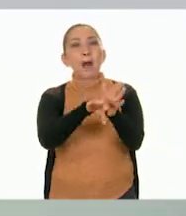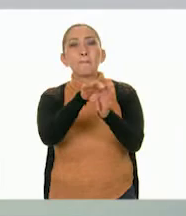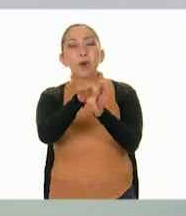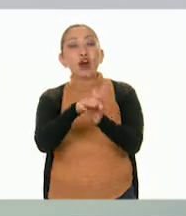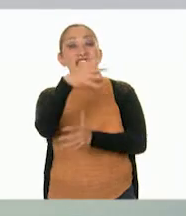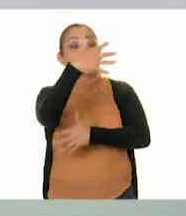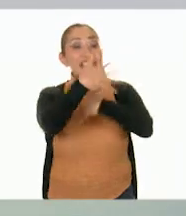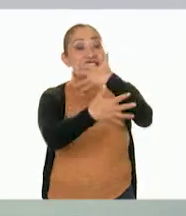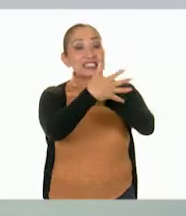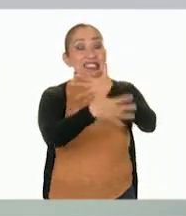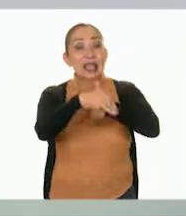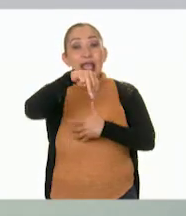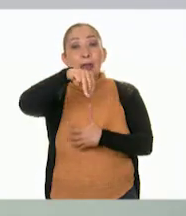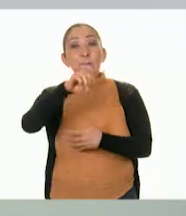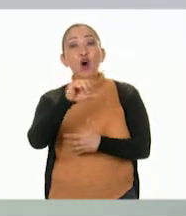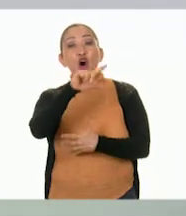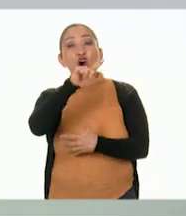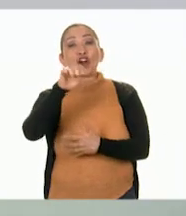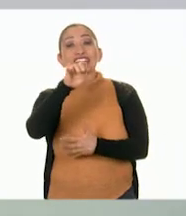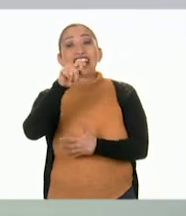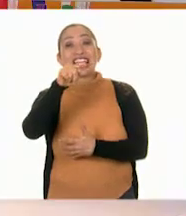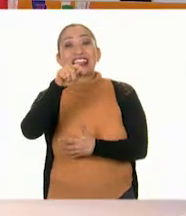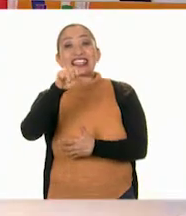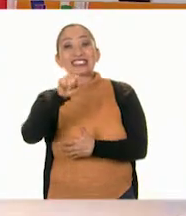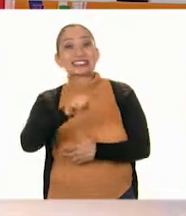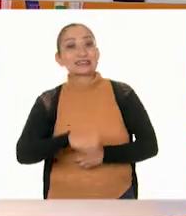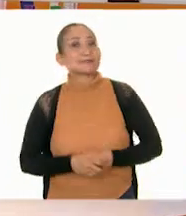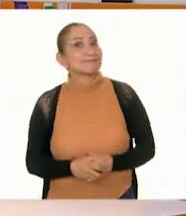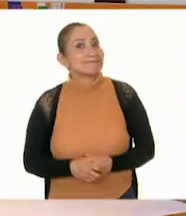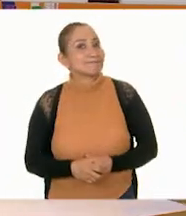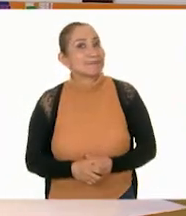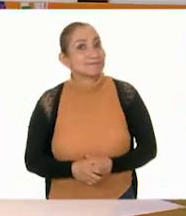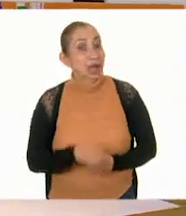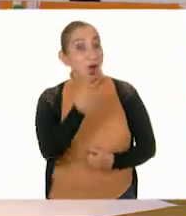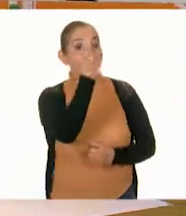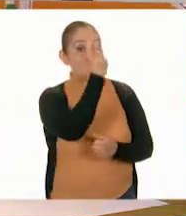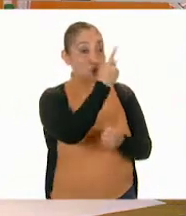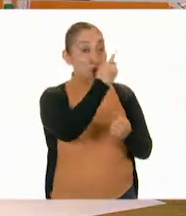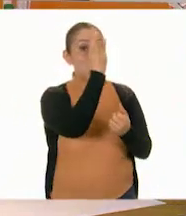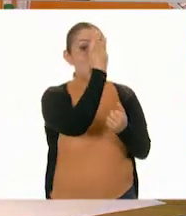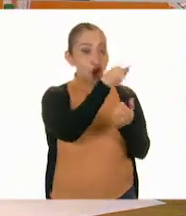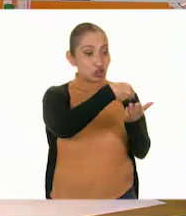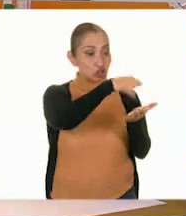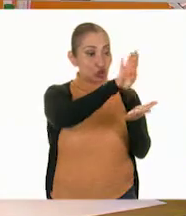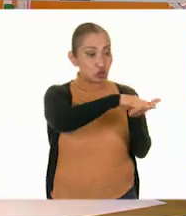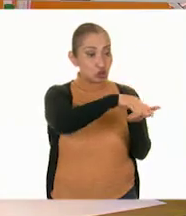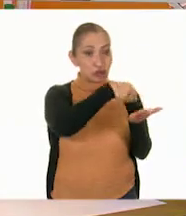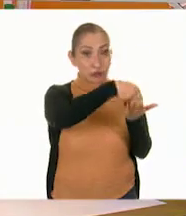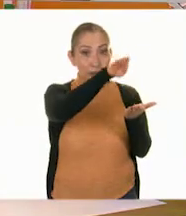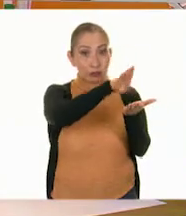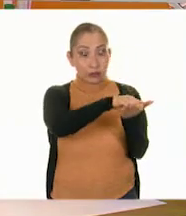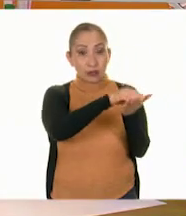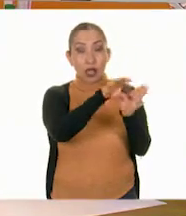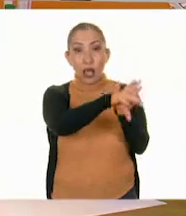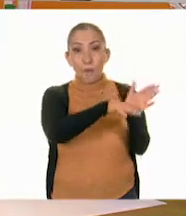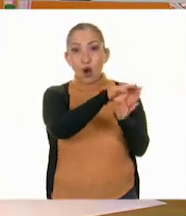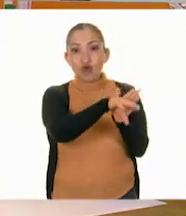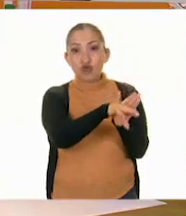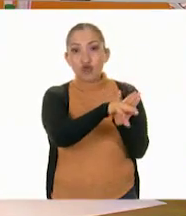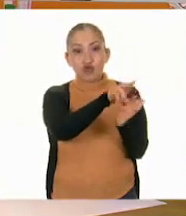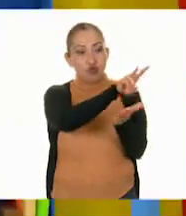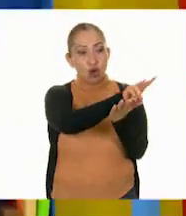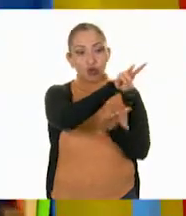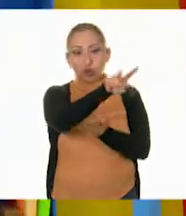15 molletes? 15 molletes. 15 molletes y cada uno con 2 rebanadas de jamón. Ay, hasta se me